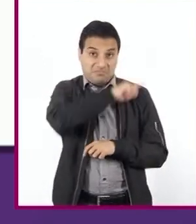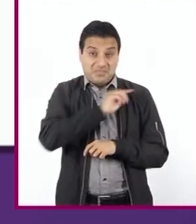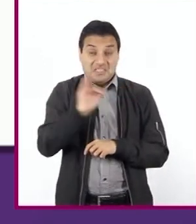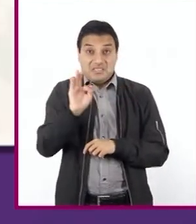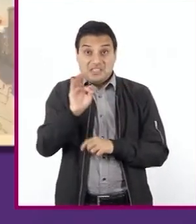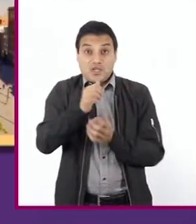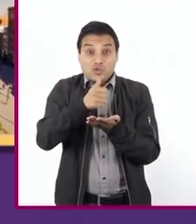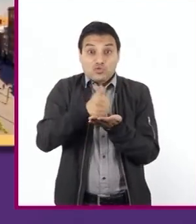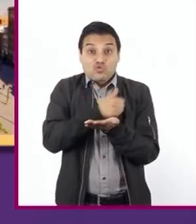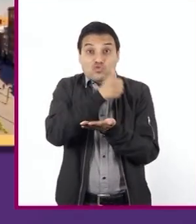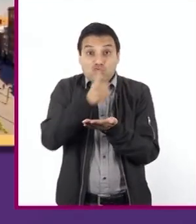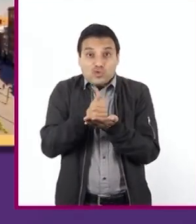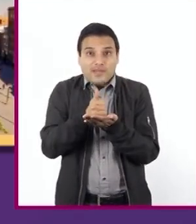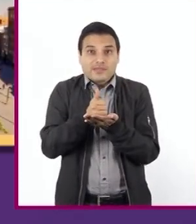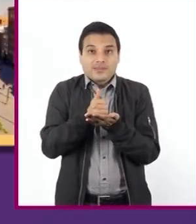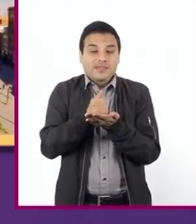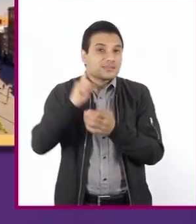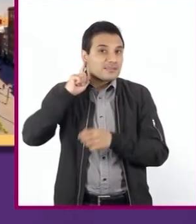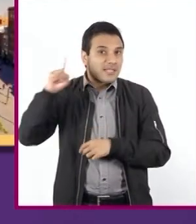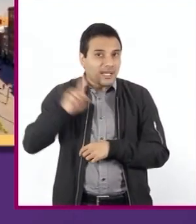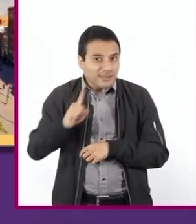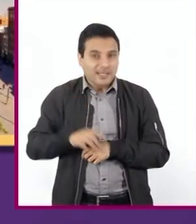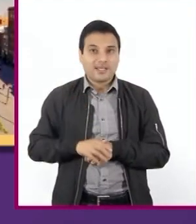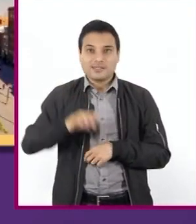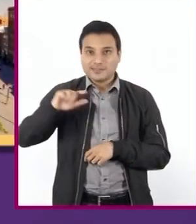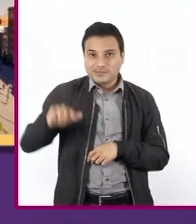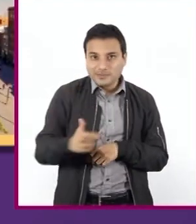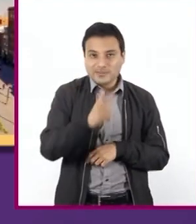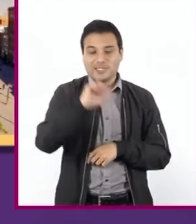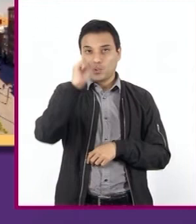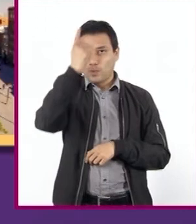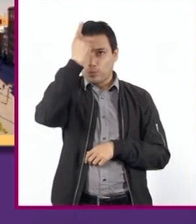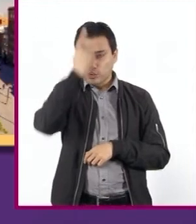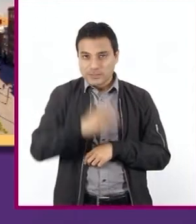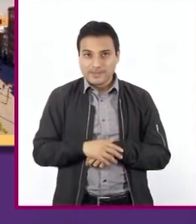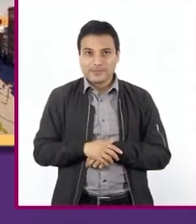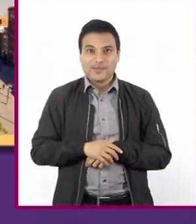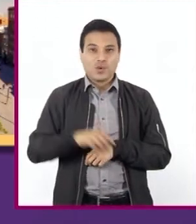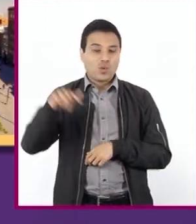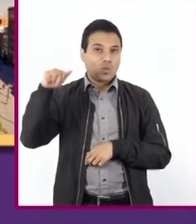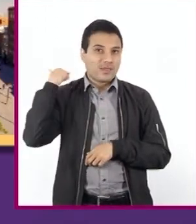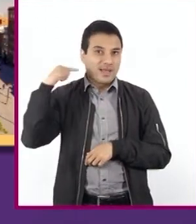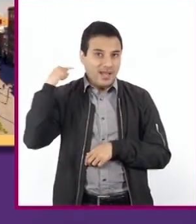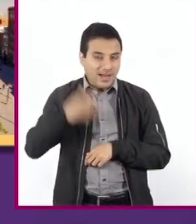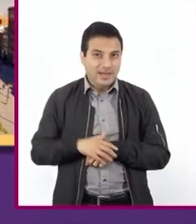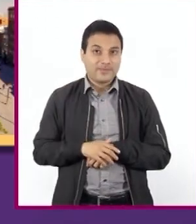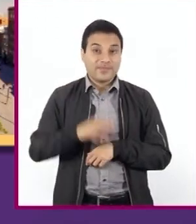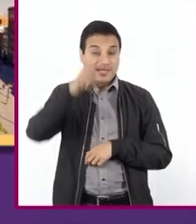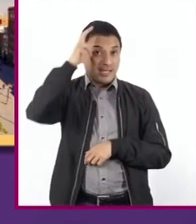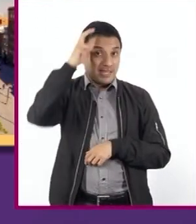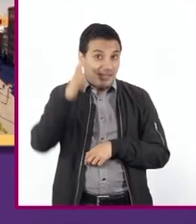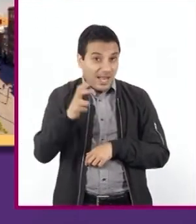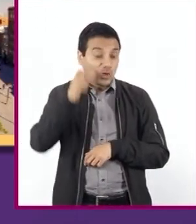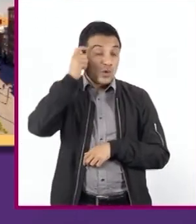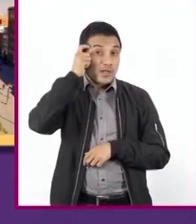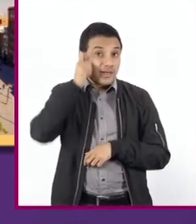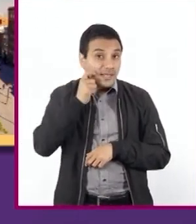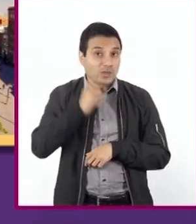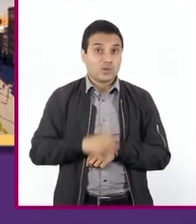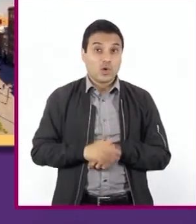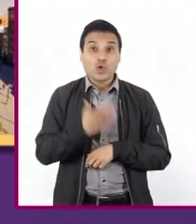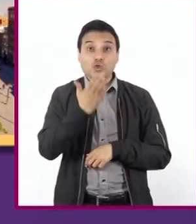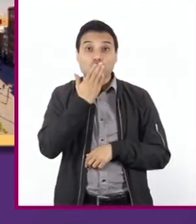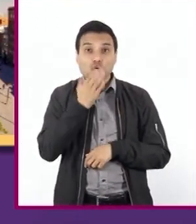alguna ciudad como Zacatecas, Guanajuato, San Luis Potosí, Guadalajara, Hidalgo, Guerrero o